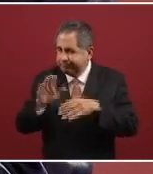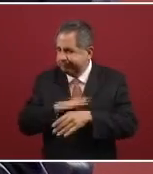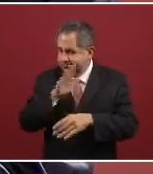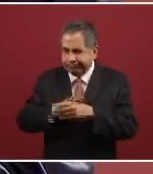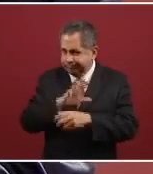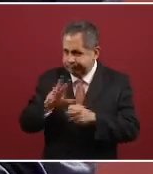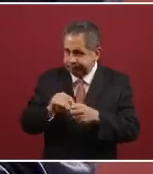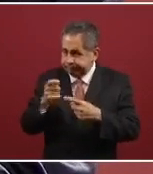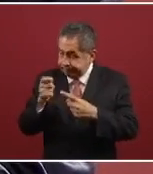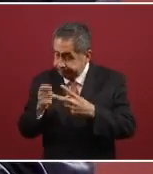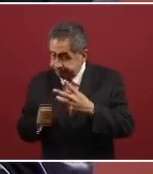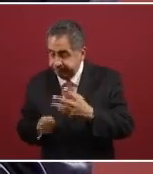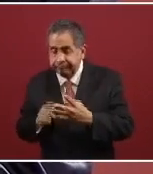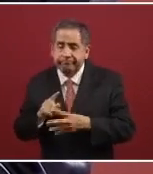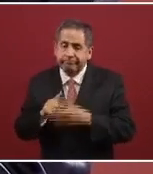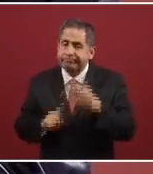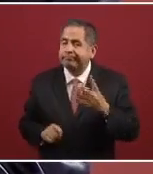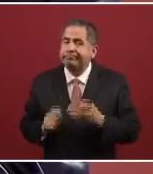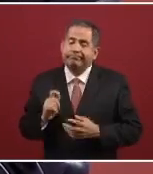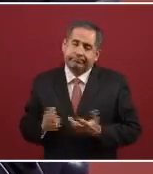elementos que tienen,